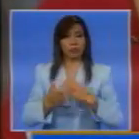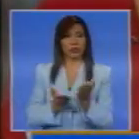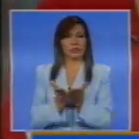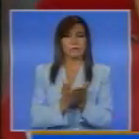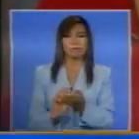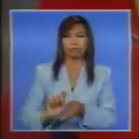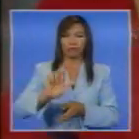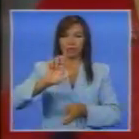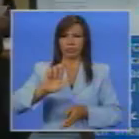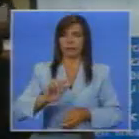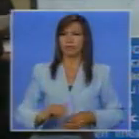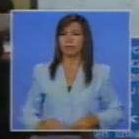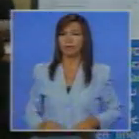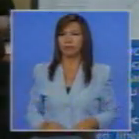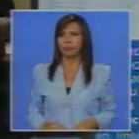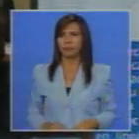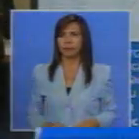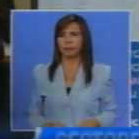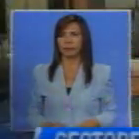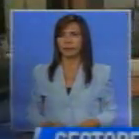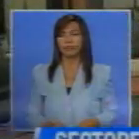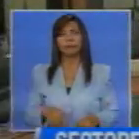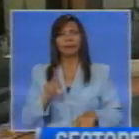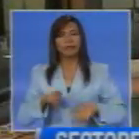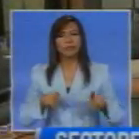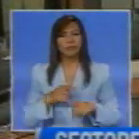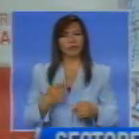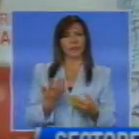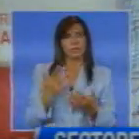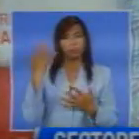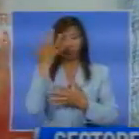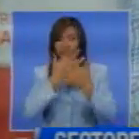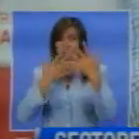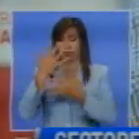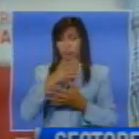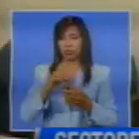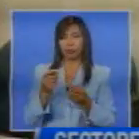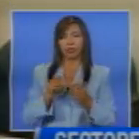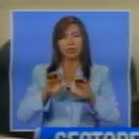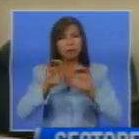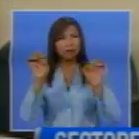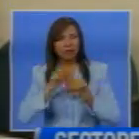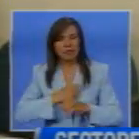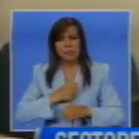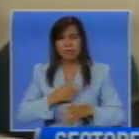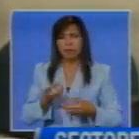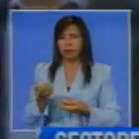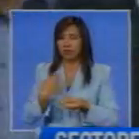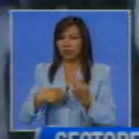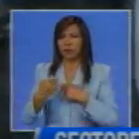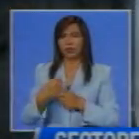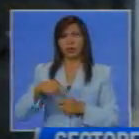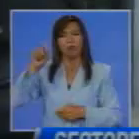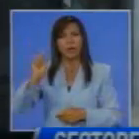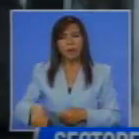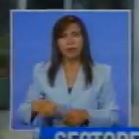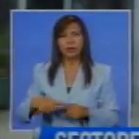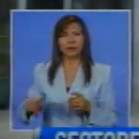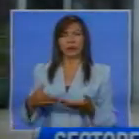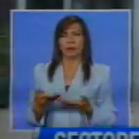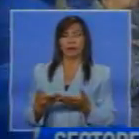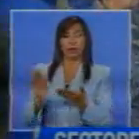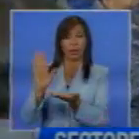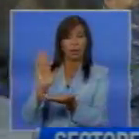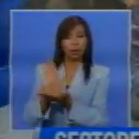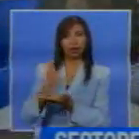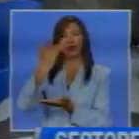servicios. En medio de confusión y reparos, empresarios y profesionales del derecho reaccionan a la resolución más reciente